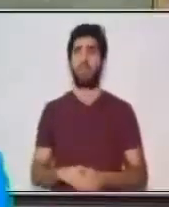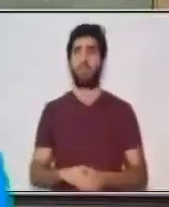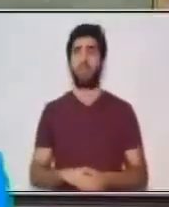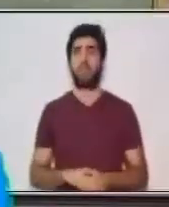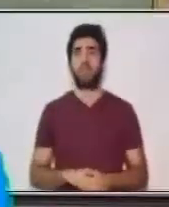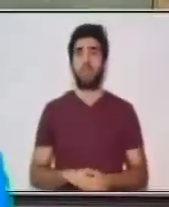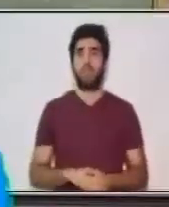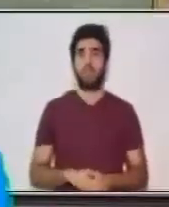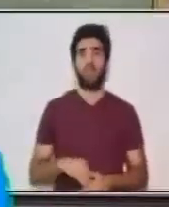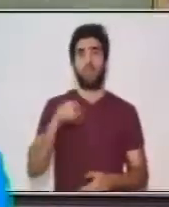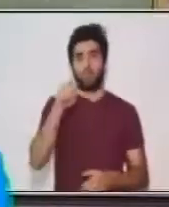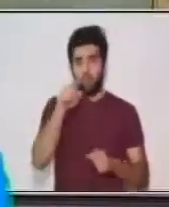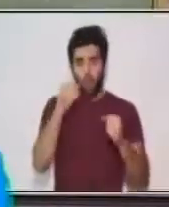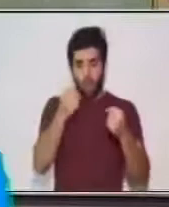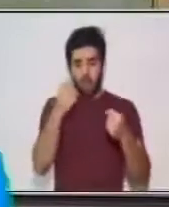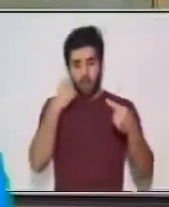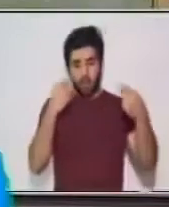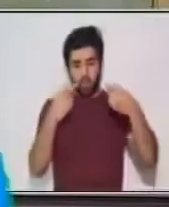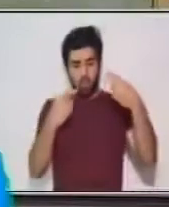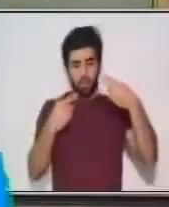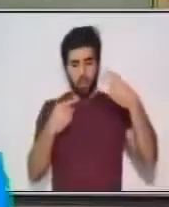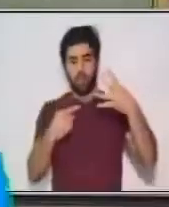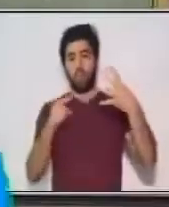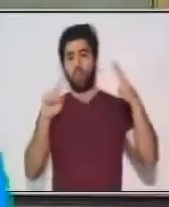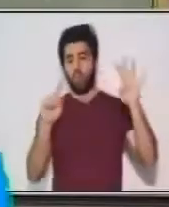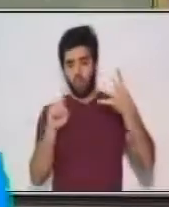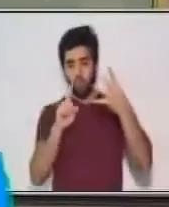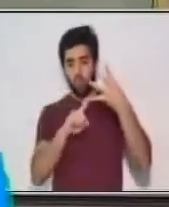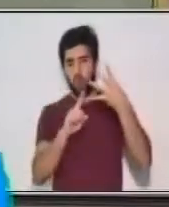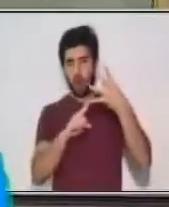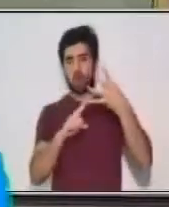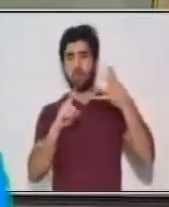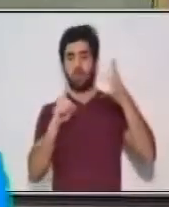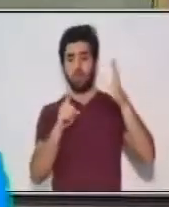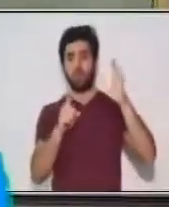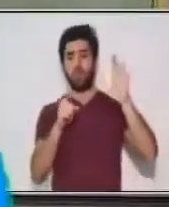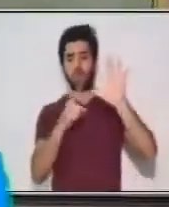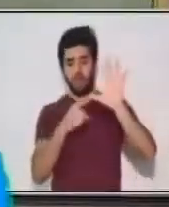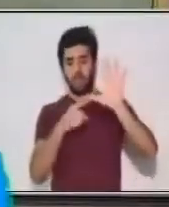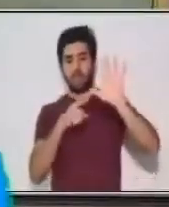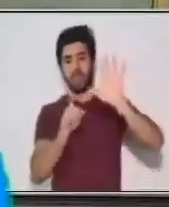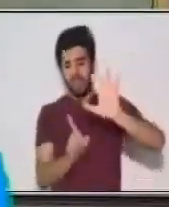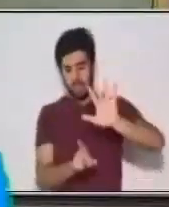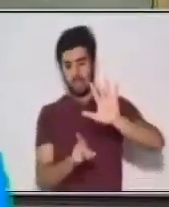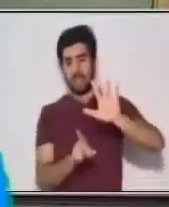Realiza la quinta fila, y la sexta fila.